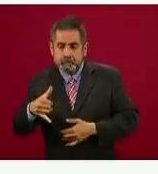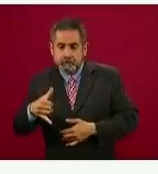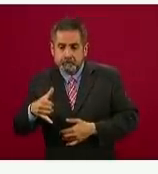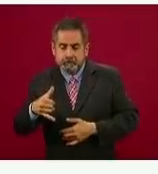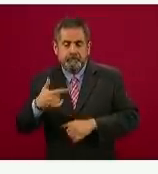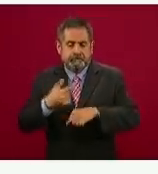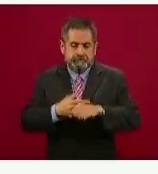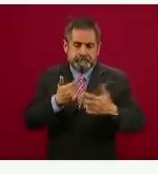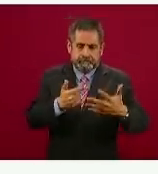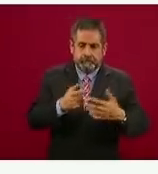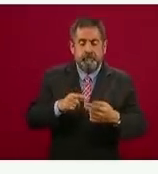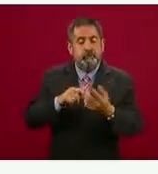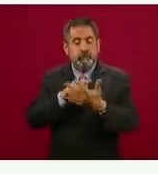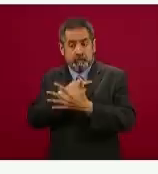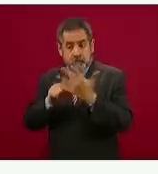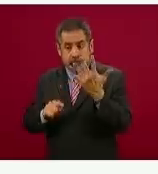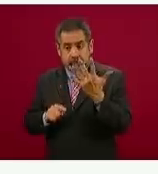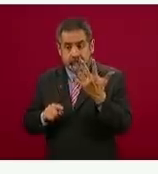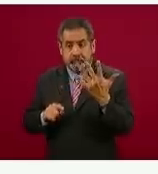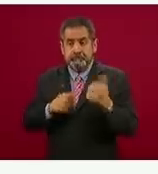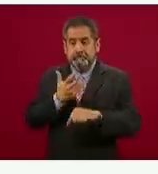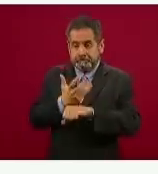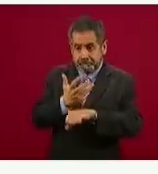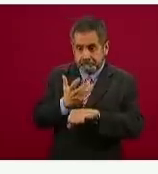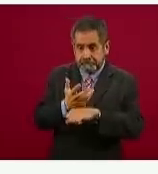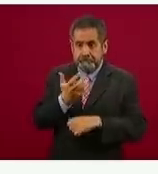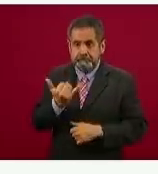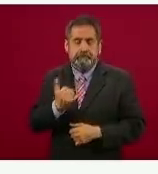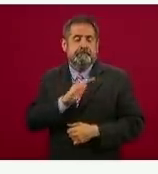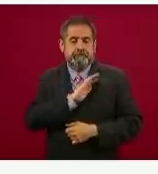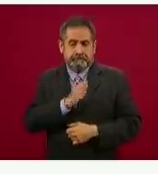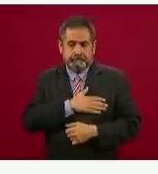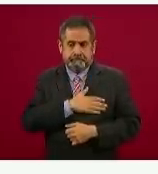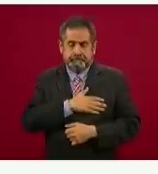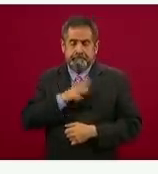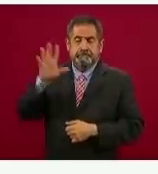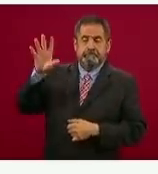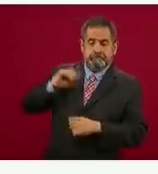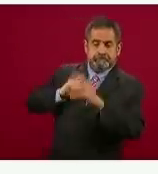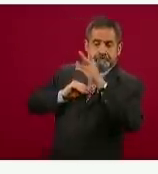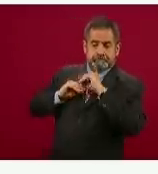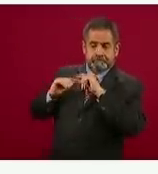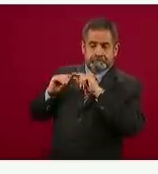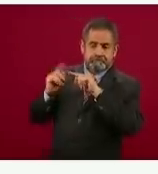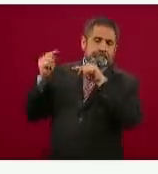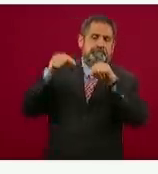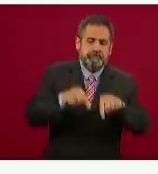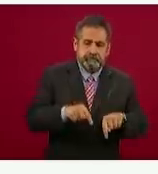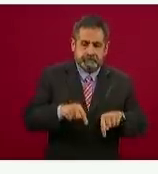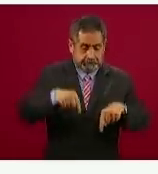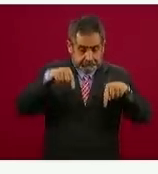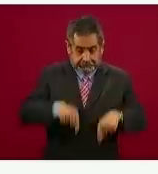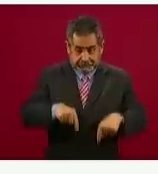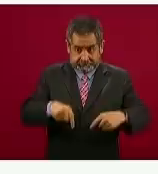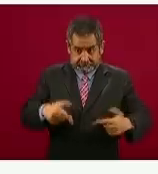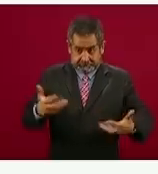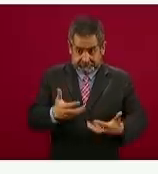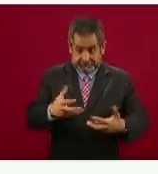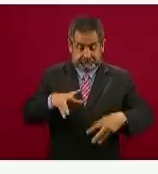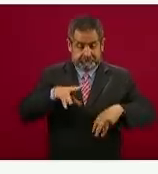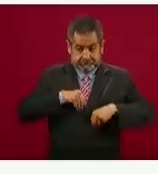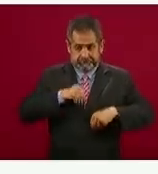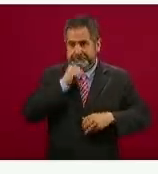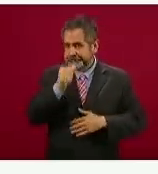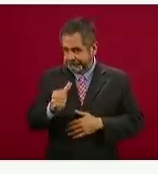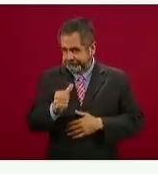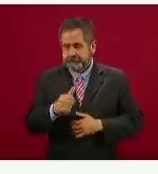de Estados Unidos o de España. Vamos a tener más, pero estos casos se contagian fuera. Todavía puede ocurrir